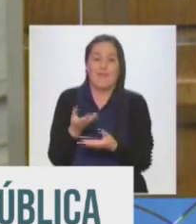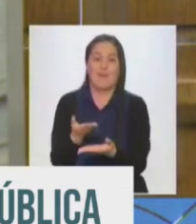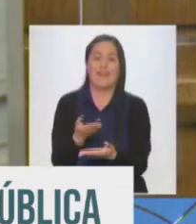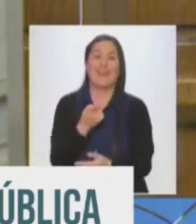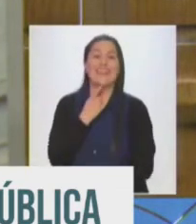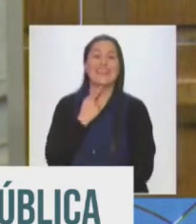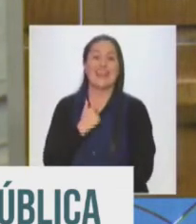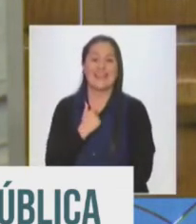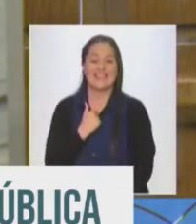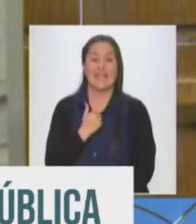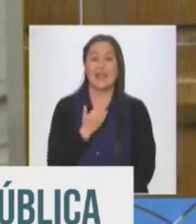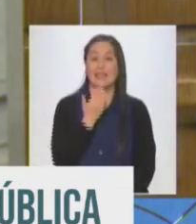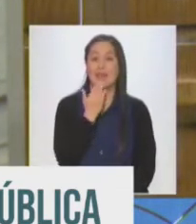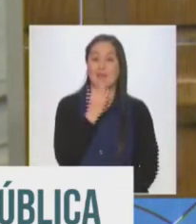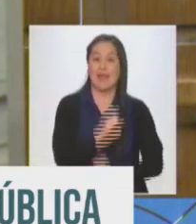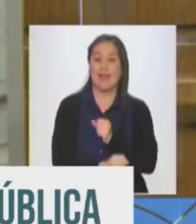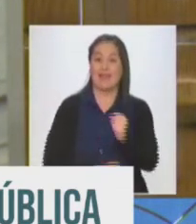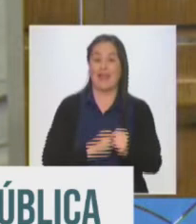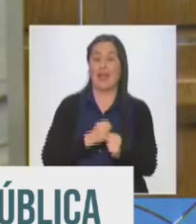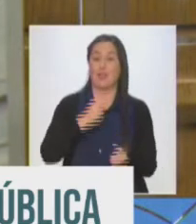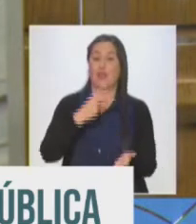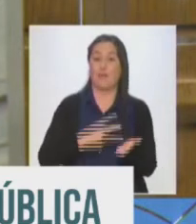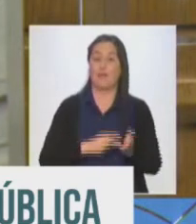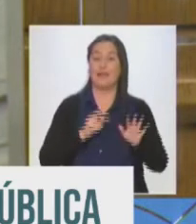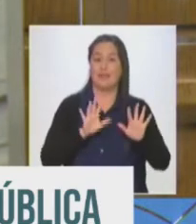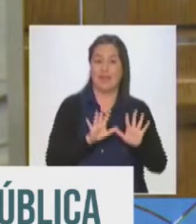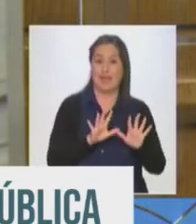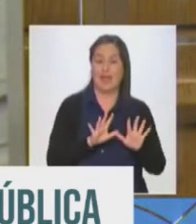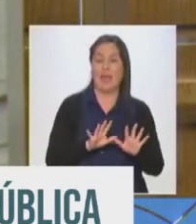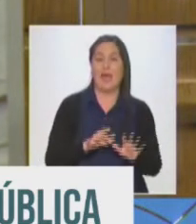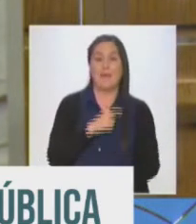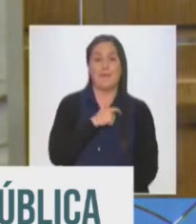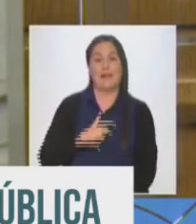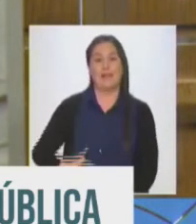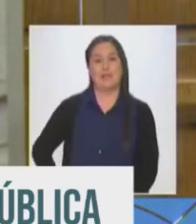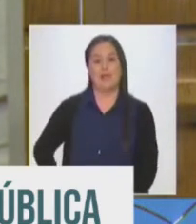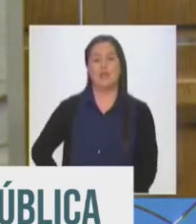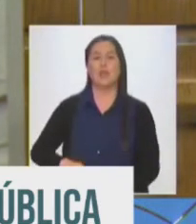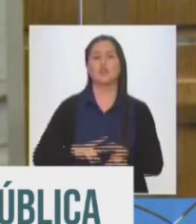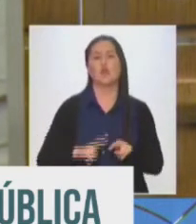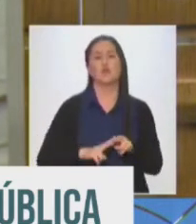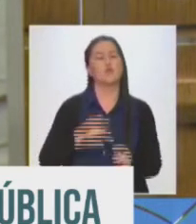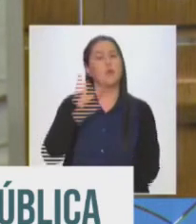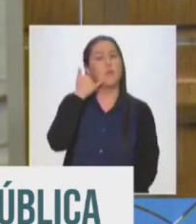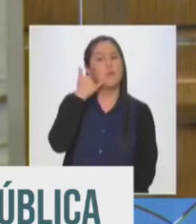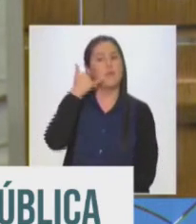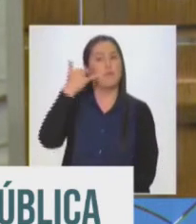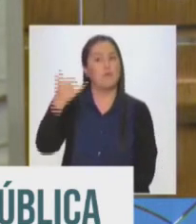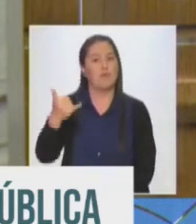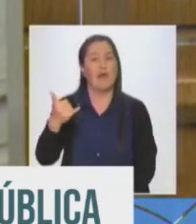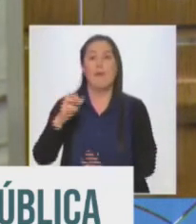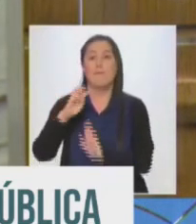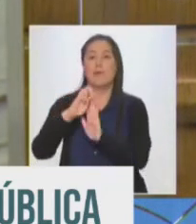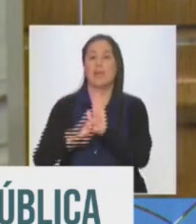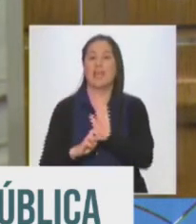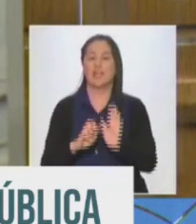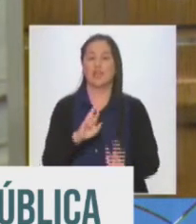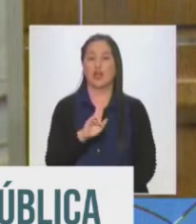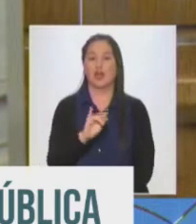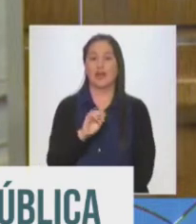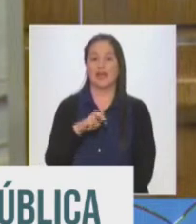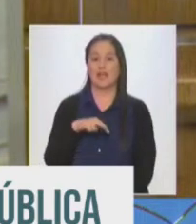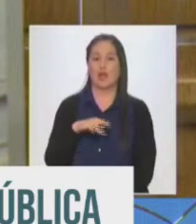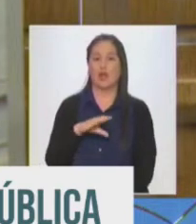También tenemos que en el año 2010 el presidente resolviera mediante un telefonazo bajar el proyecto Barrancones. Con dicha